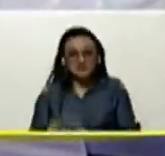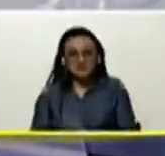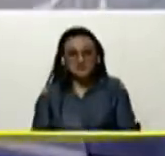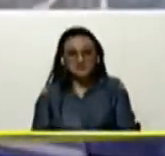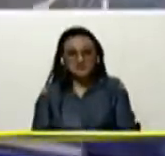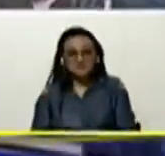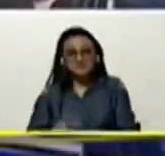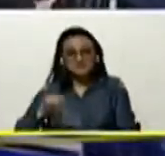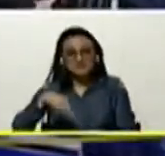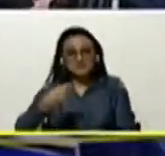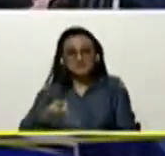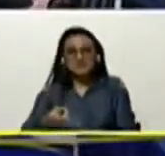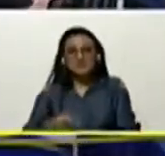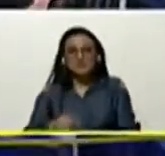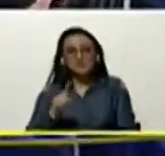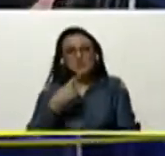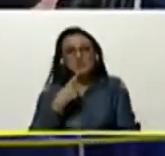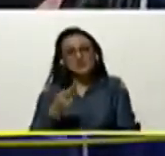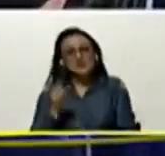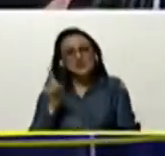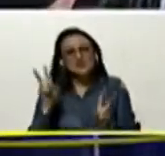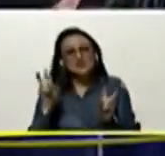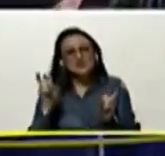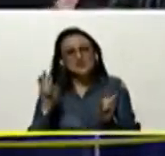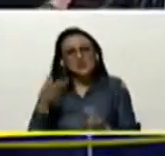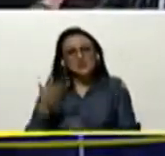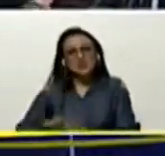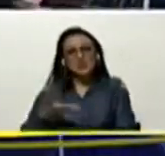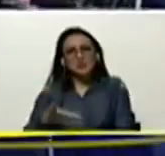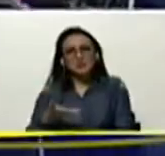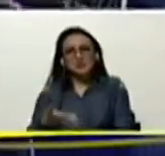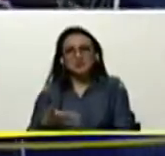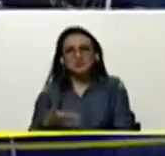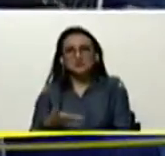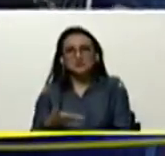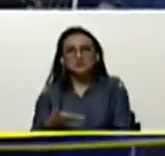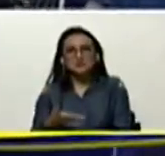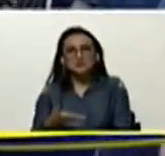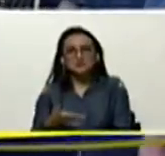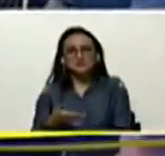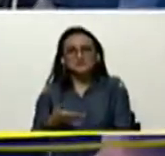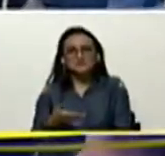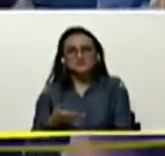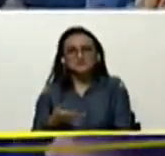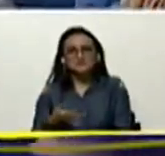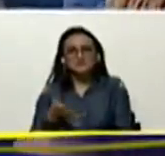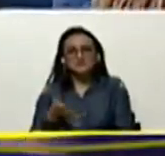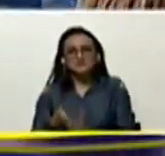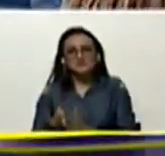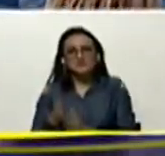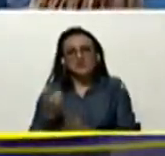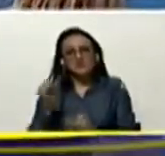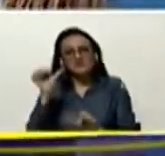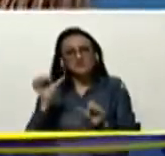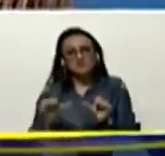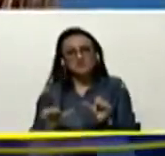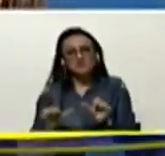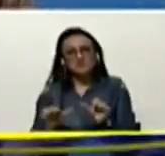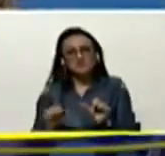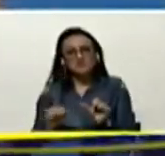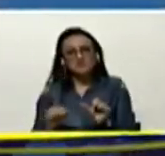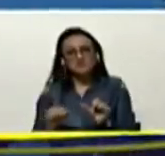Y luego, tú dijiste algo muy clave y tiene que ver con el Filben, ya que comentaron los de